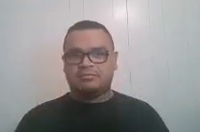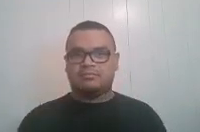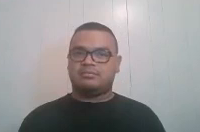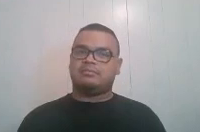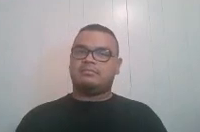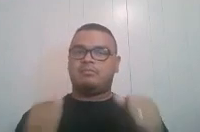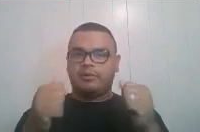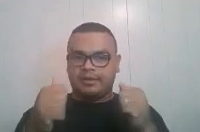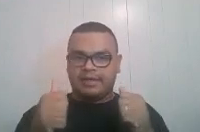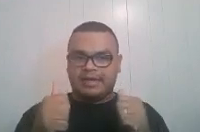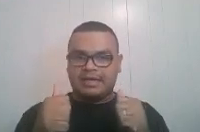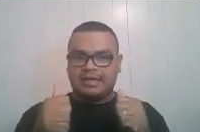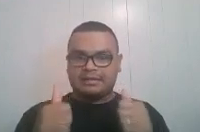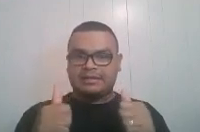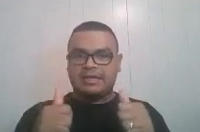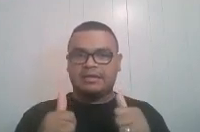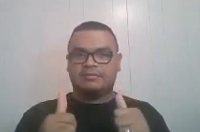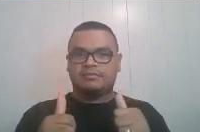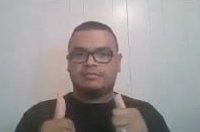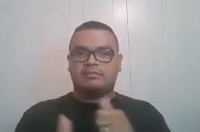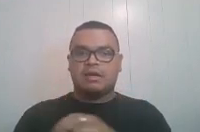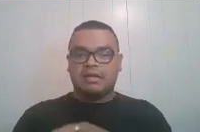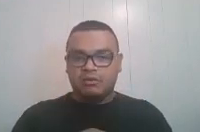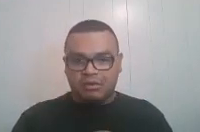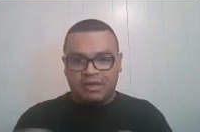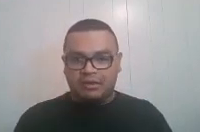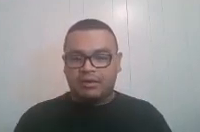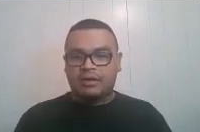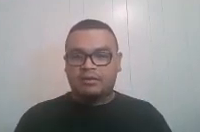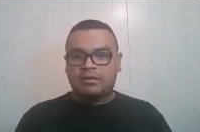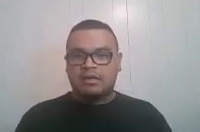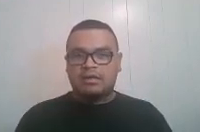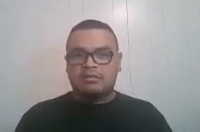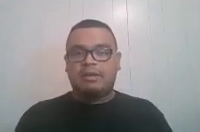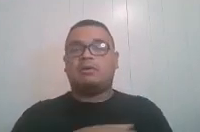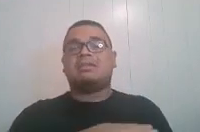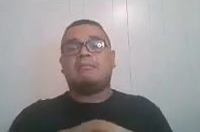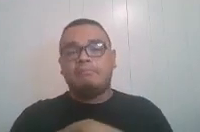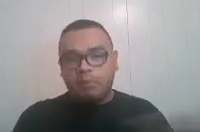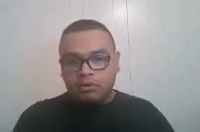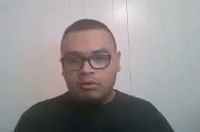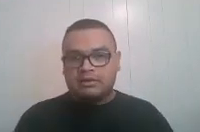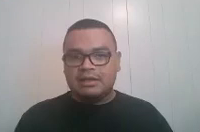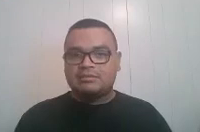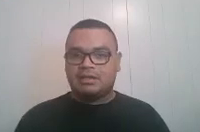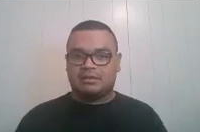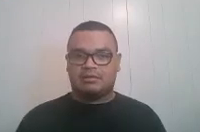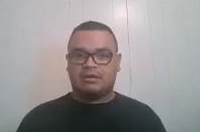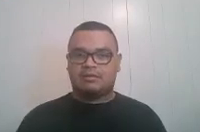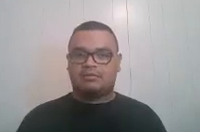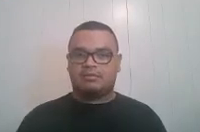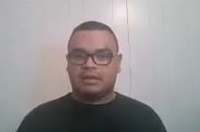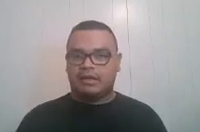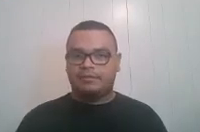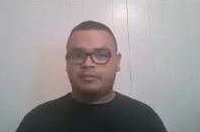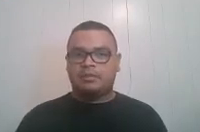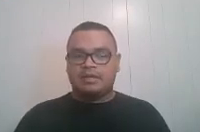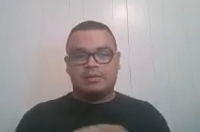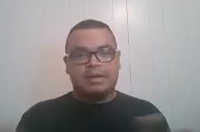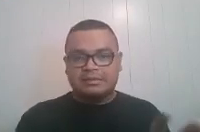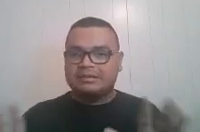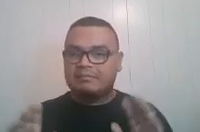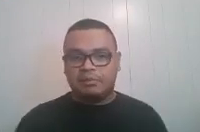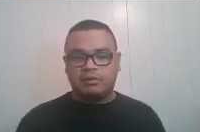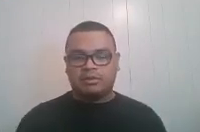bien. Porque así es. María no es mediadora, pero tampoco es intercedora, ¿verdad?